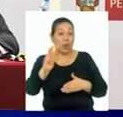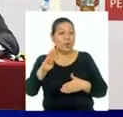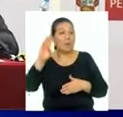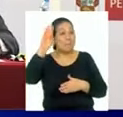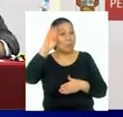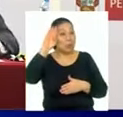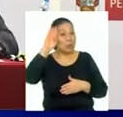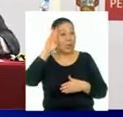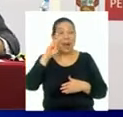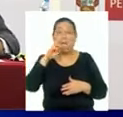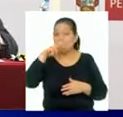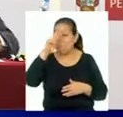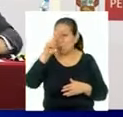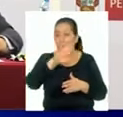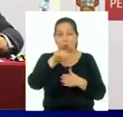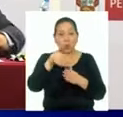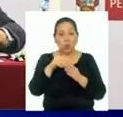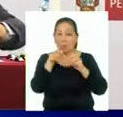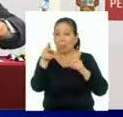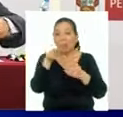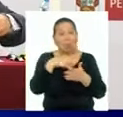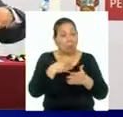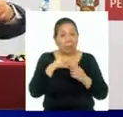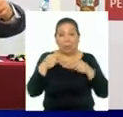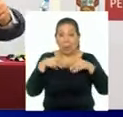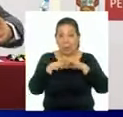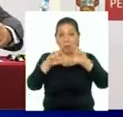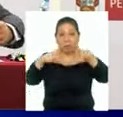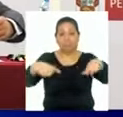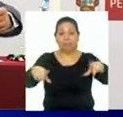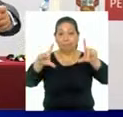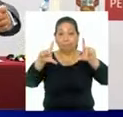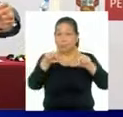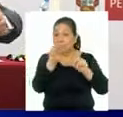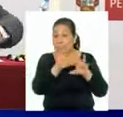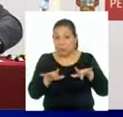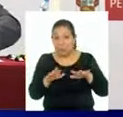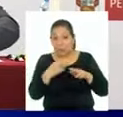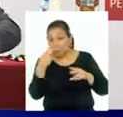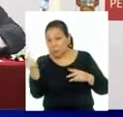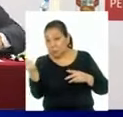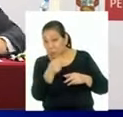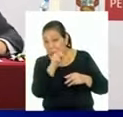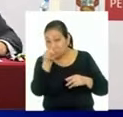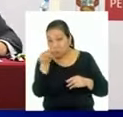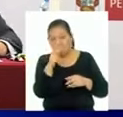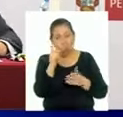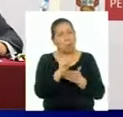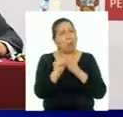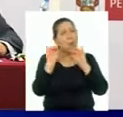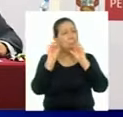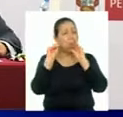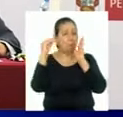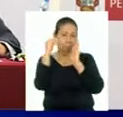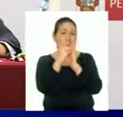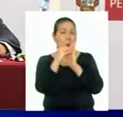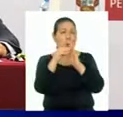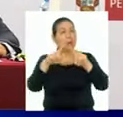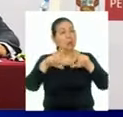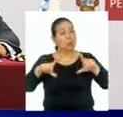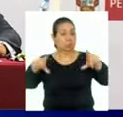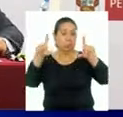Nacional del Perú, absolutamente todo su contenido. Está además desde ya hace más de un mes ahí